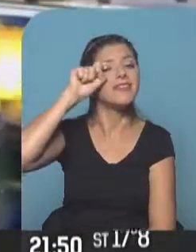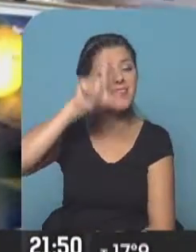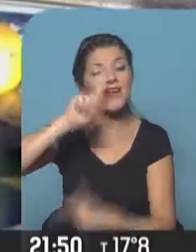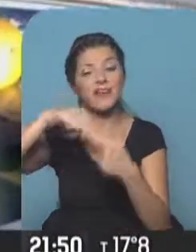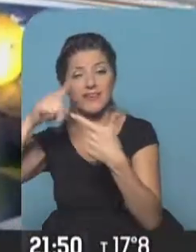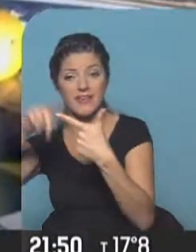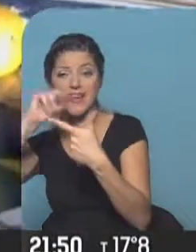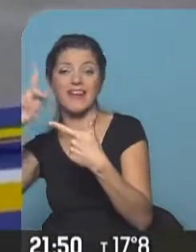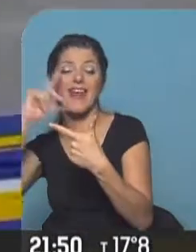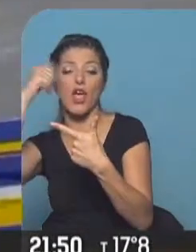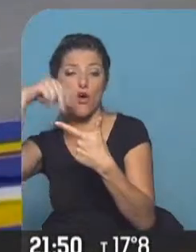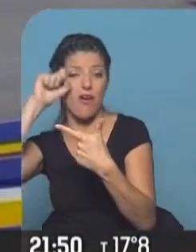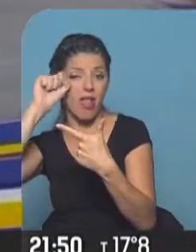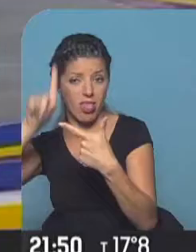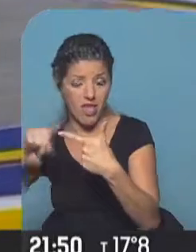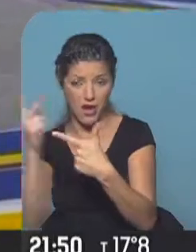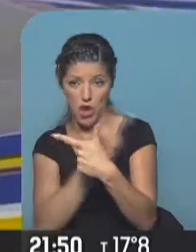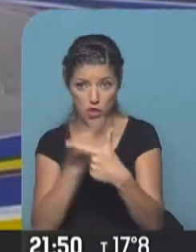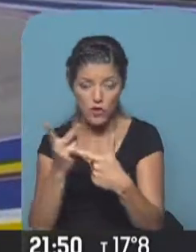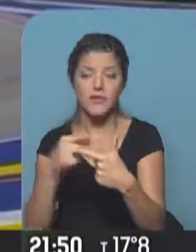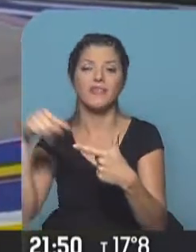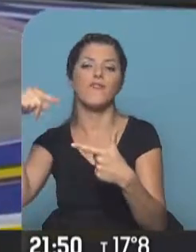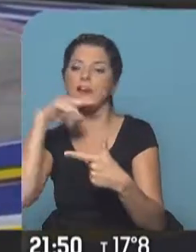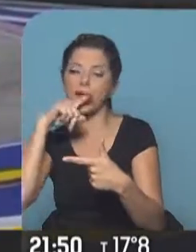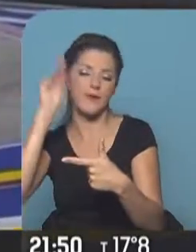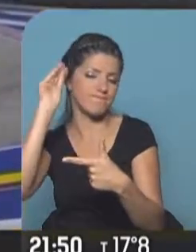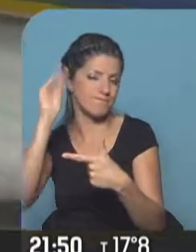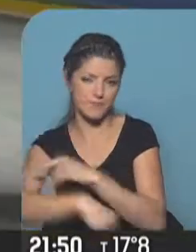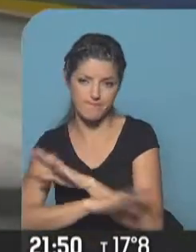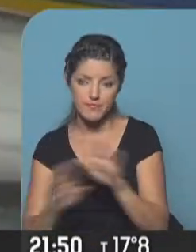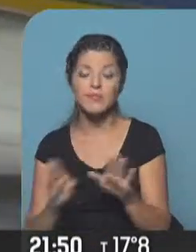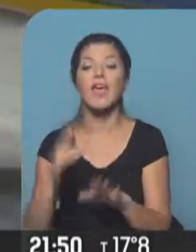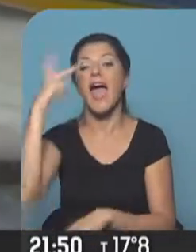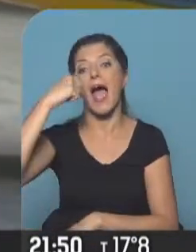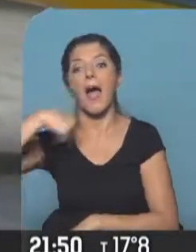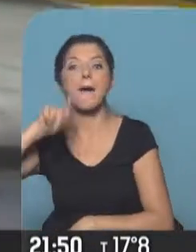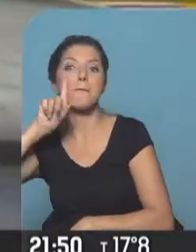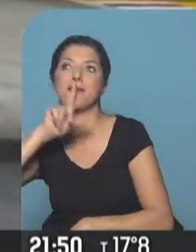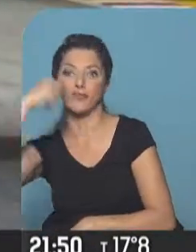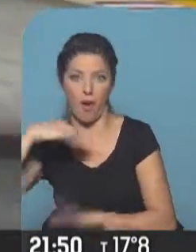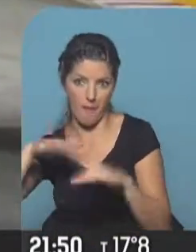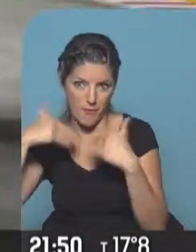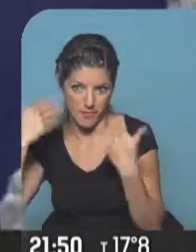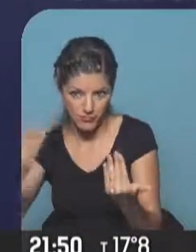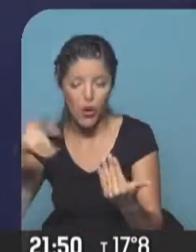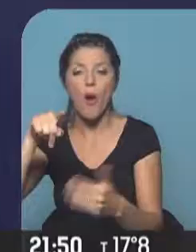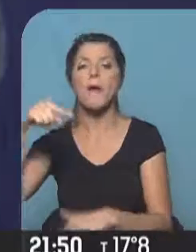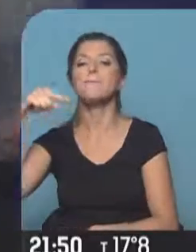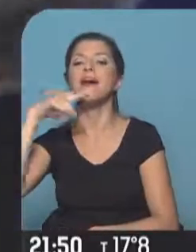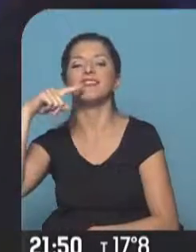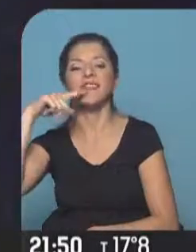para las dos Ferrari quedar fuera de acción. Lo aprovechó Lewis Hamilton, ganó con Mercedes, se afirma